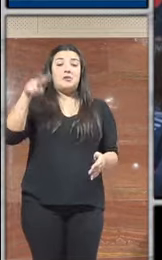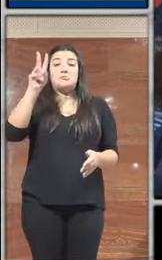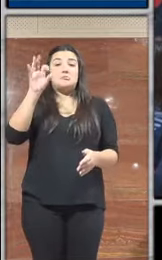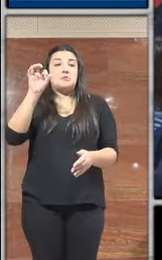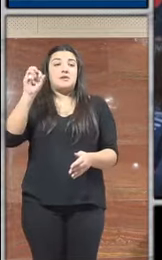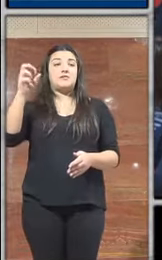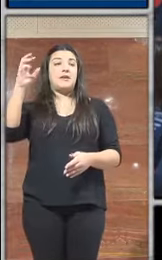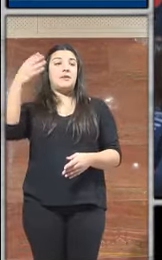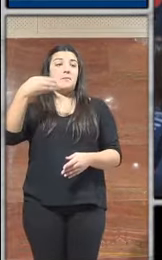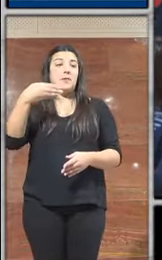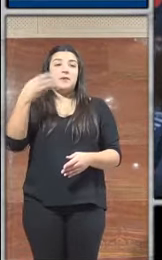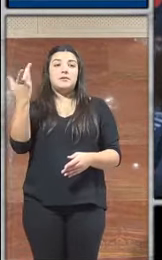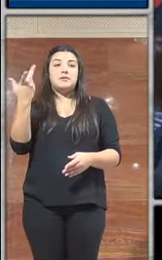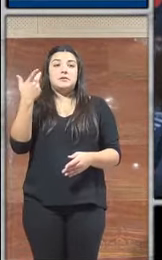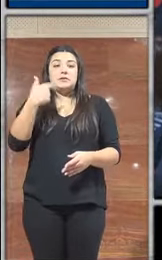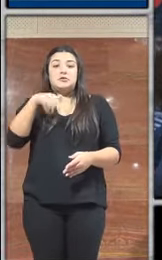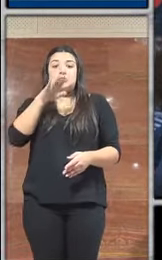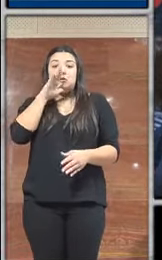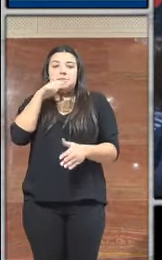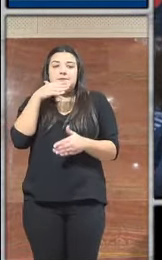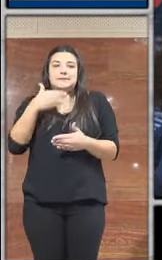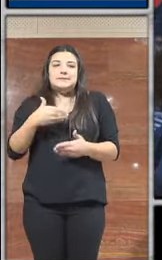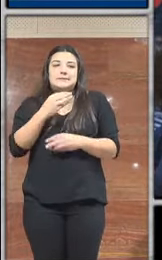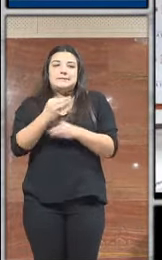bastante posible que eso no se esté haciendo ahora mismo.